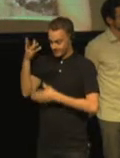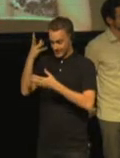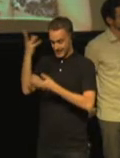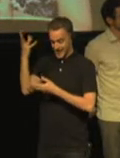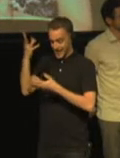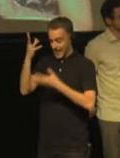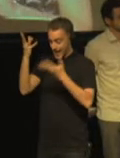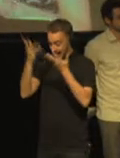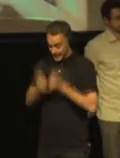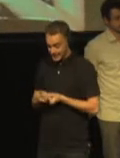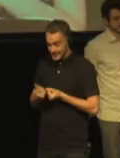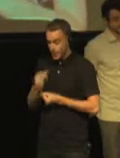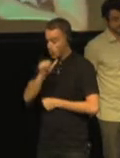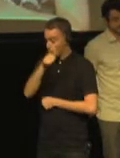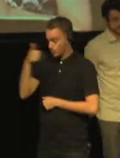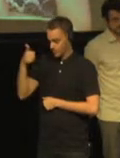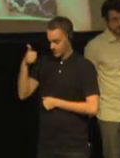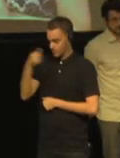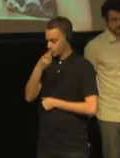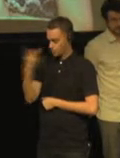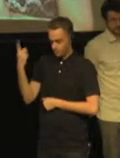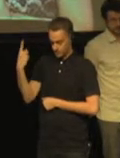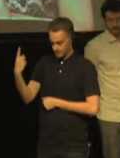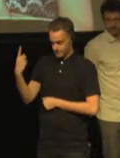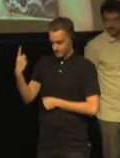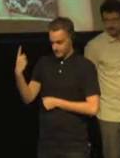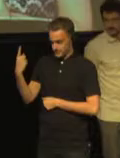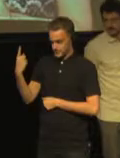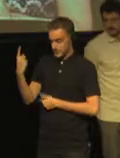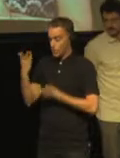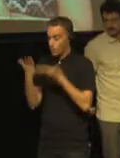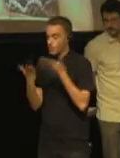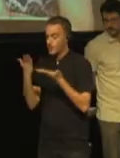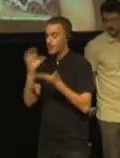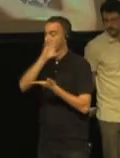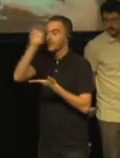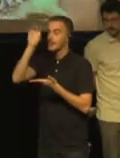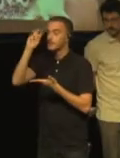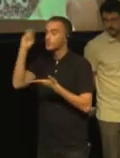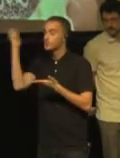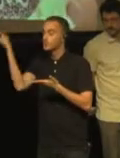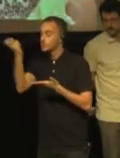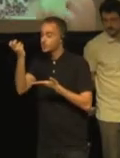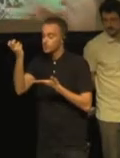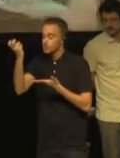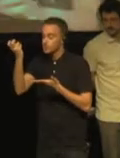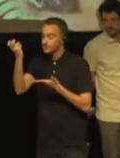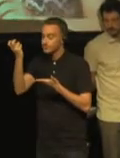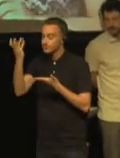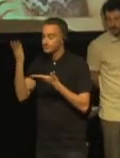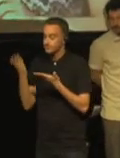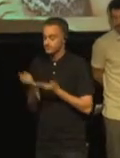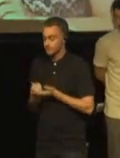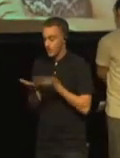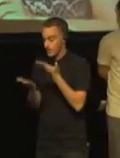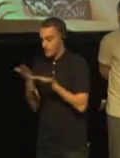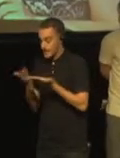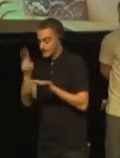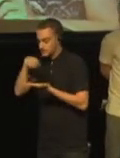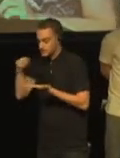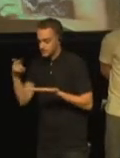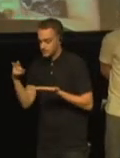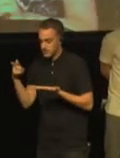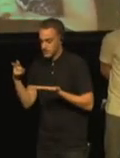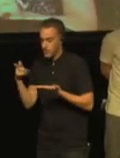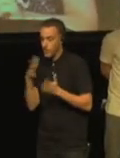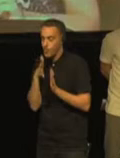esta cifra podría ser comparable para los otros países implicados en el estudio. Las razones por las cuales seguramente